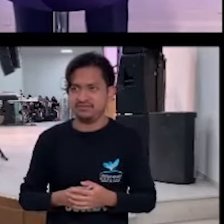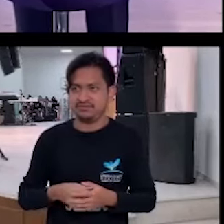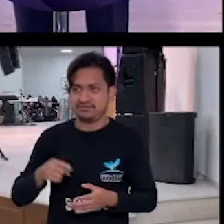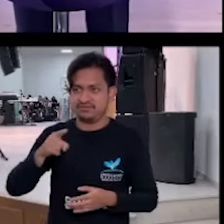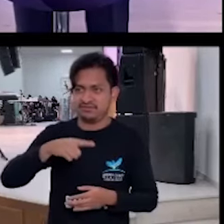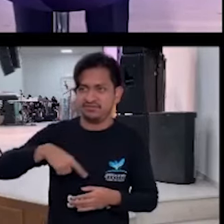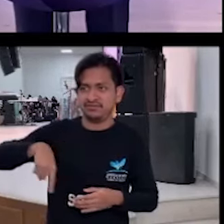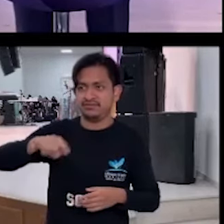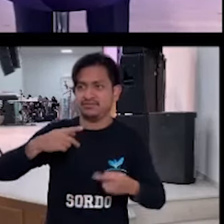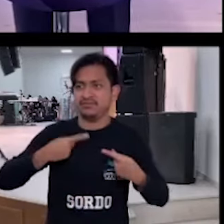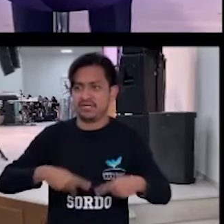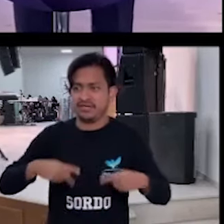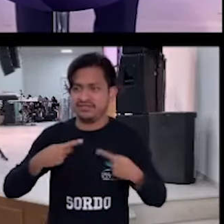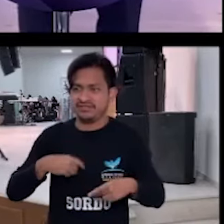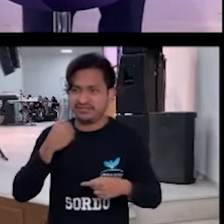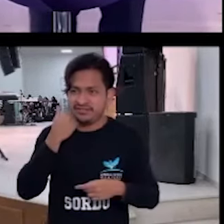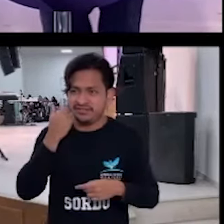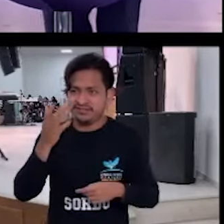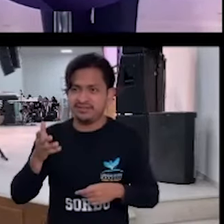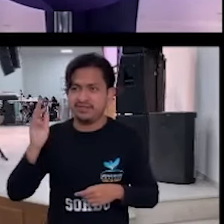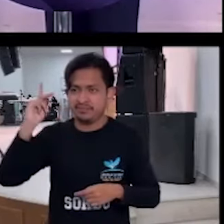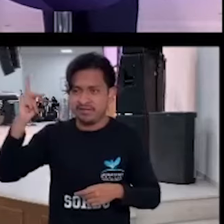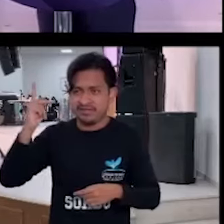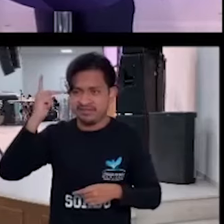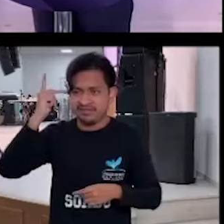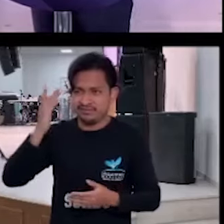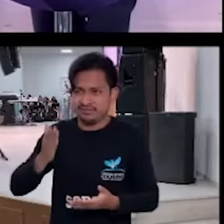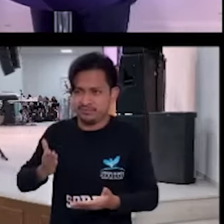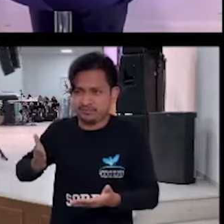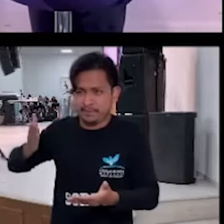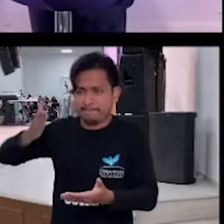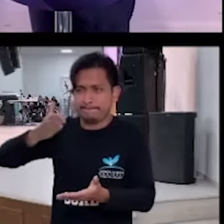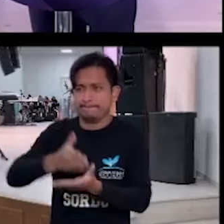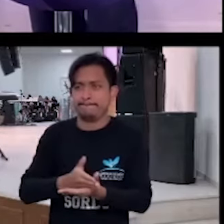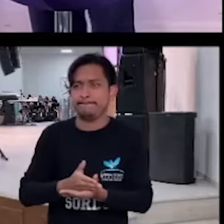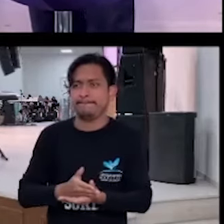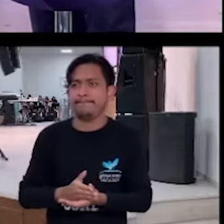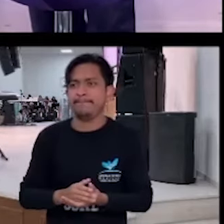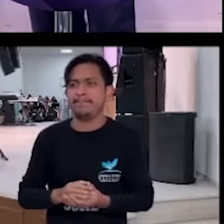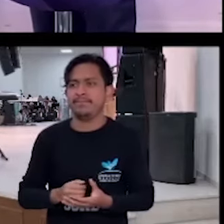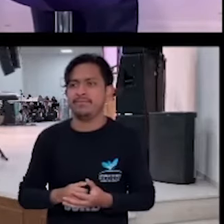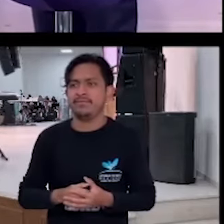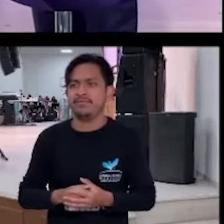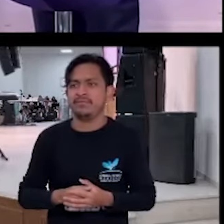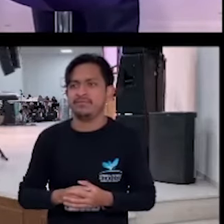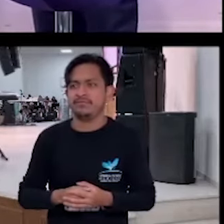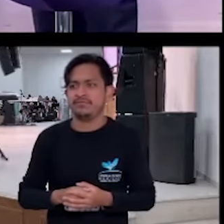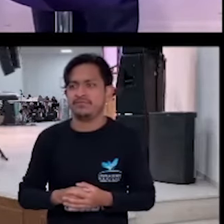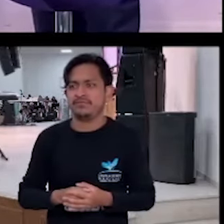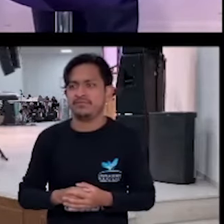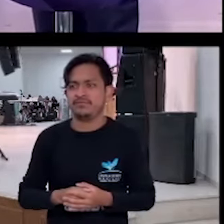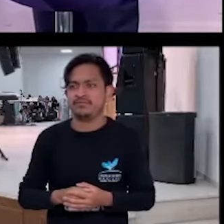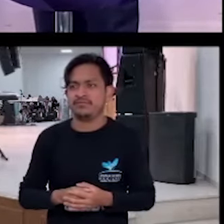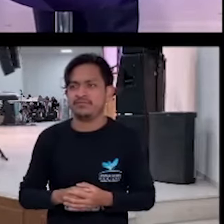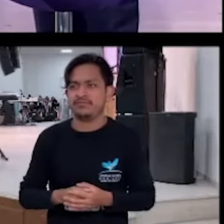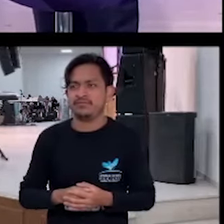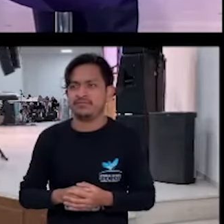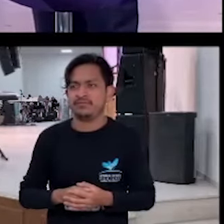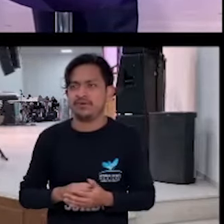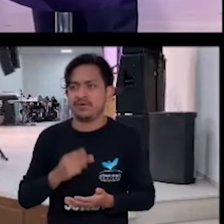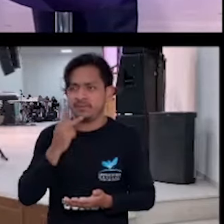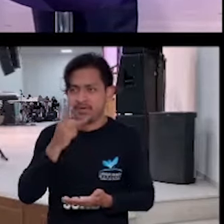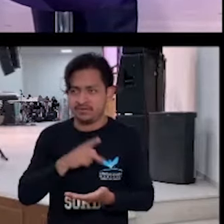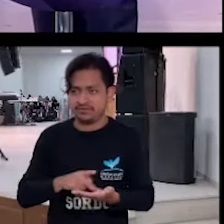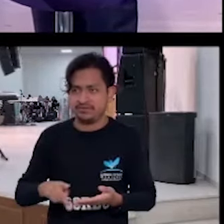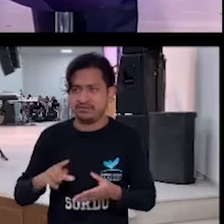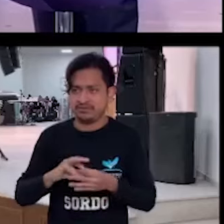se refiere al ministerio pastoral o ancianos en la iglesia. Dice así otra vez: si alguno aspira a ocupar el cargo de